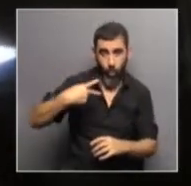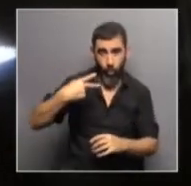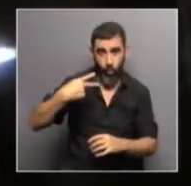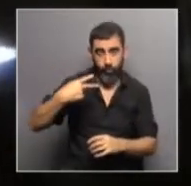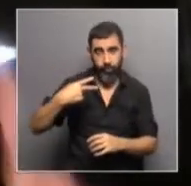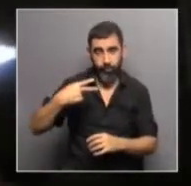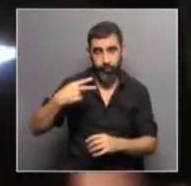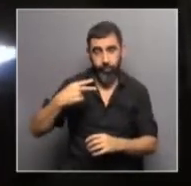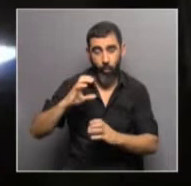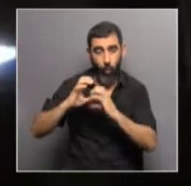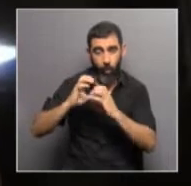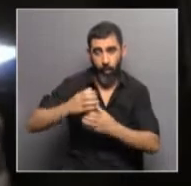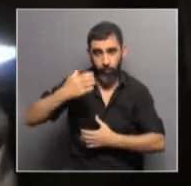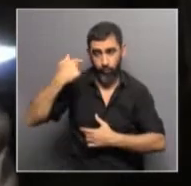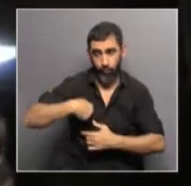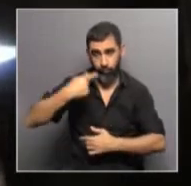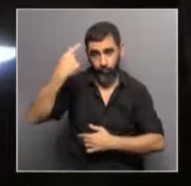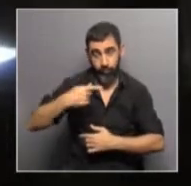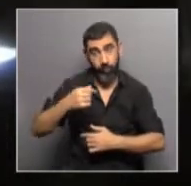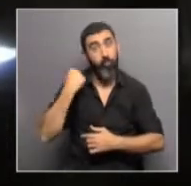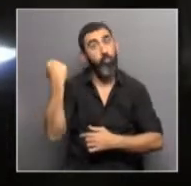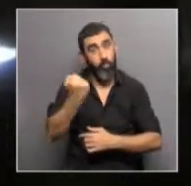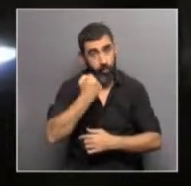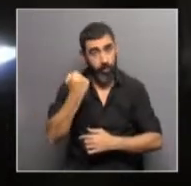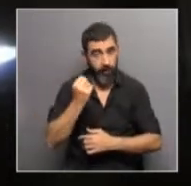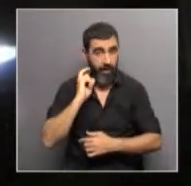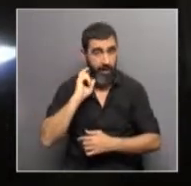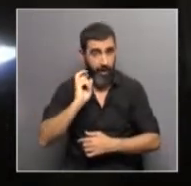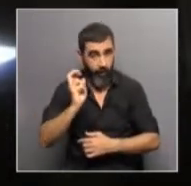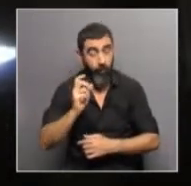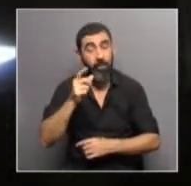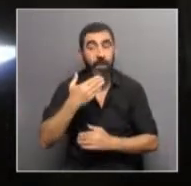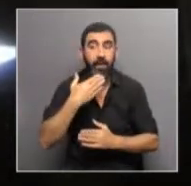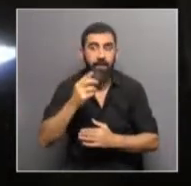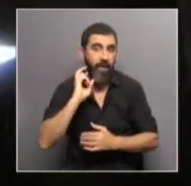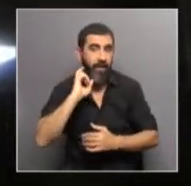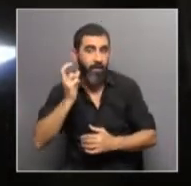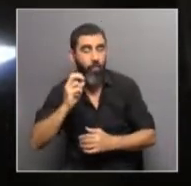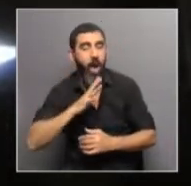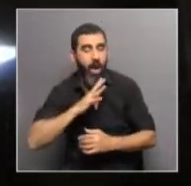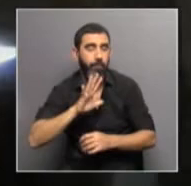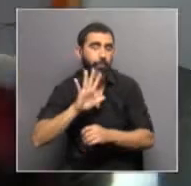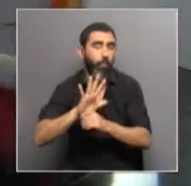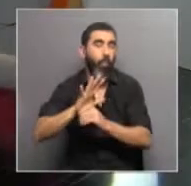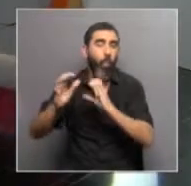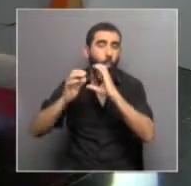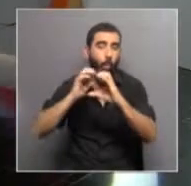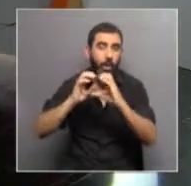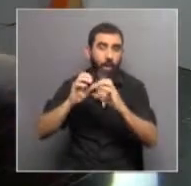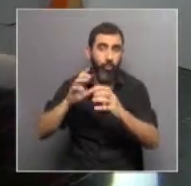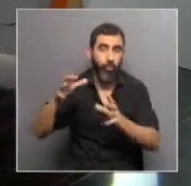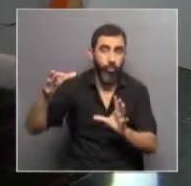comunicaciones también, porque el nervio vago es muy, muy importante. Y bueno, y a través de ese nervio vago hay comunicaciones que son